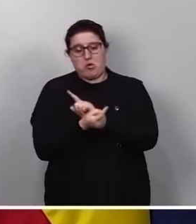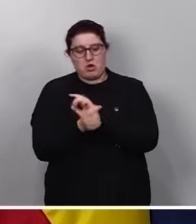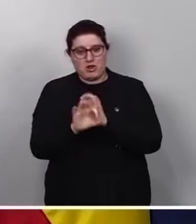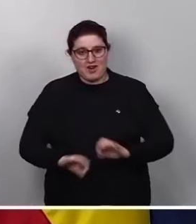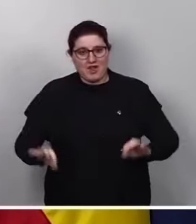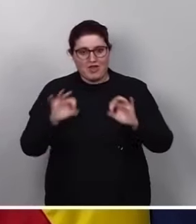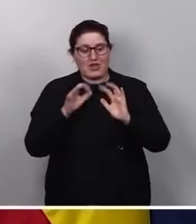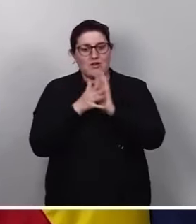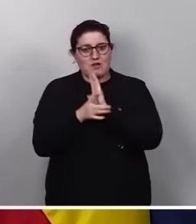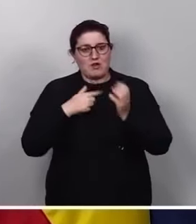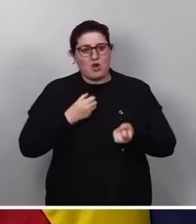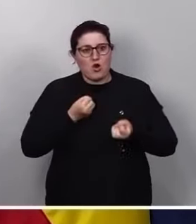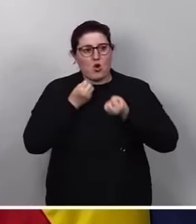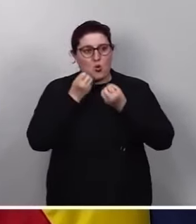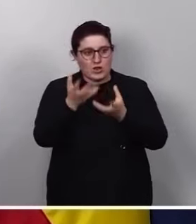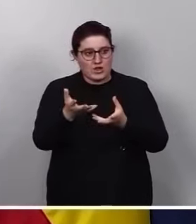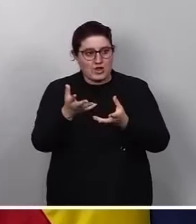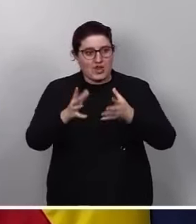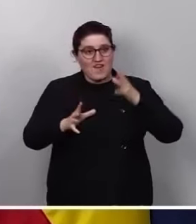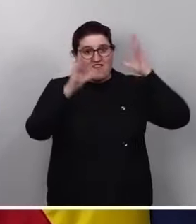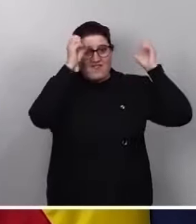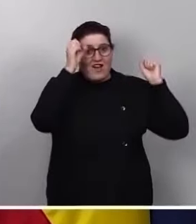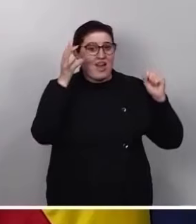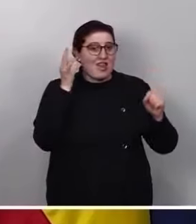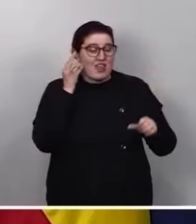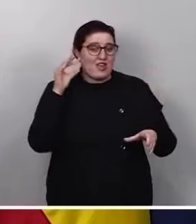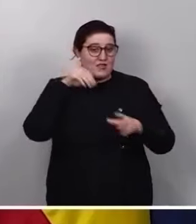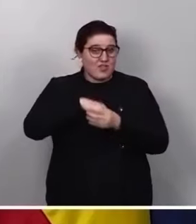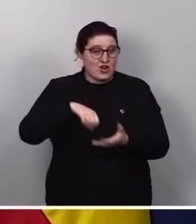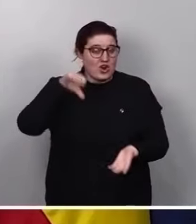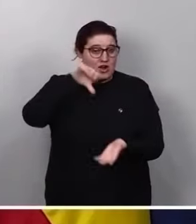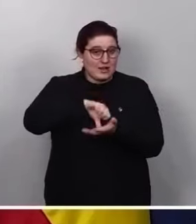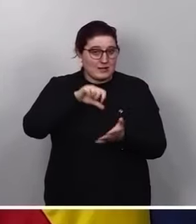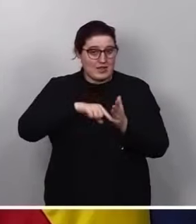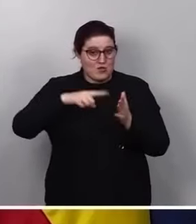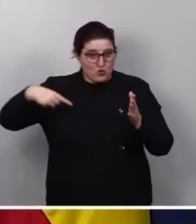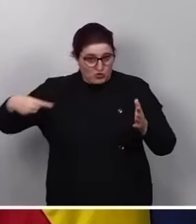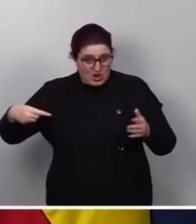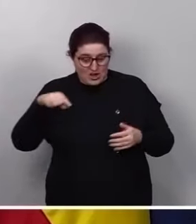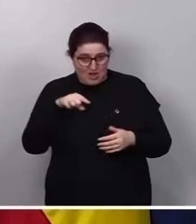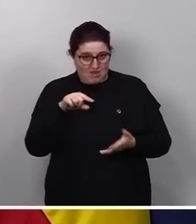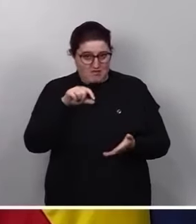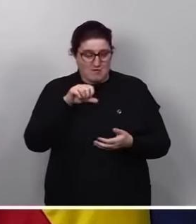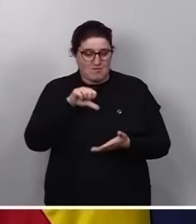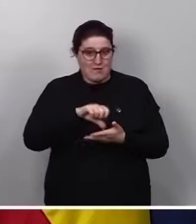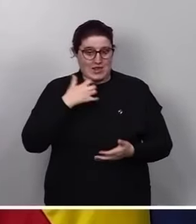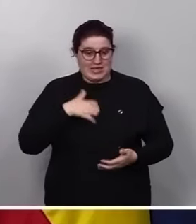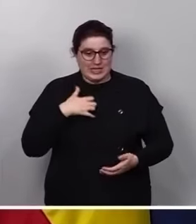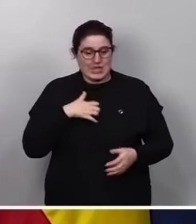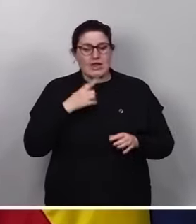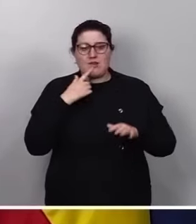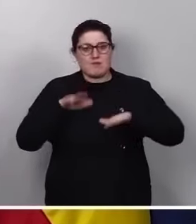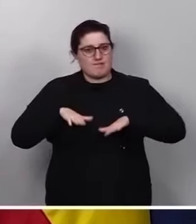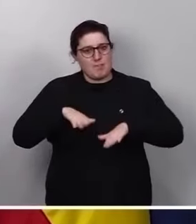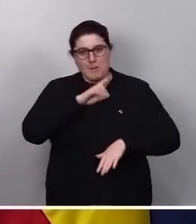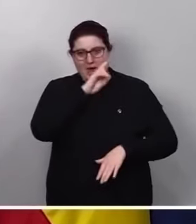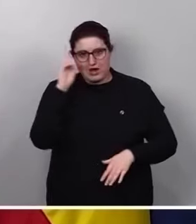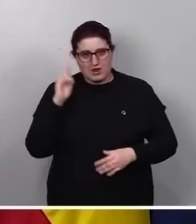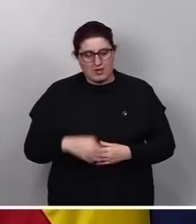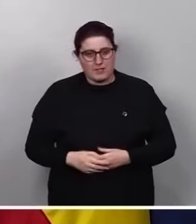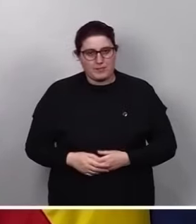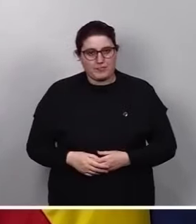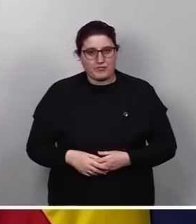anuncio que retiramos a nuestra embajadora en Buenos Aires. La embajadora se quedará definitivamente en Madrid.